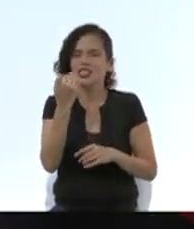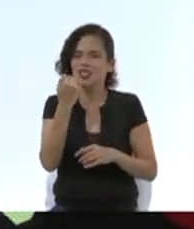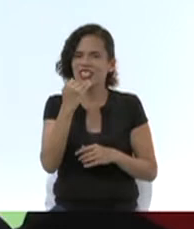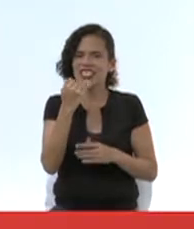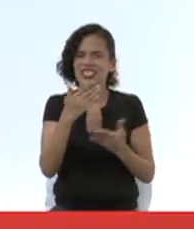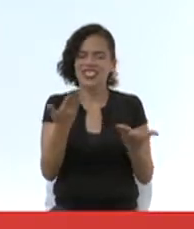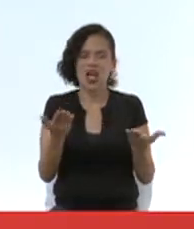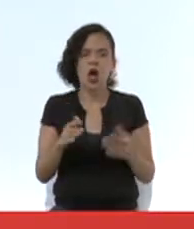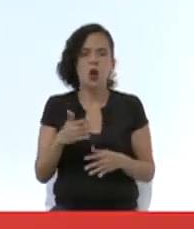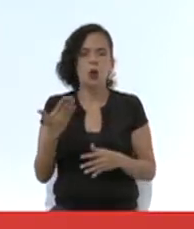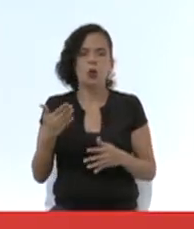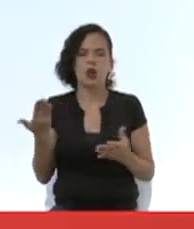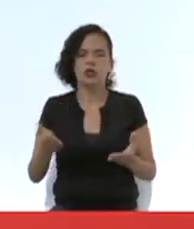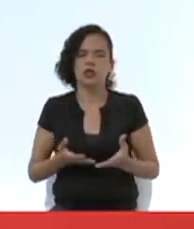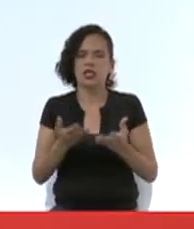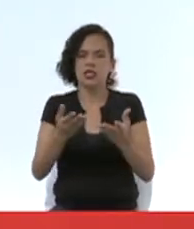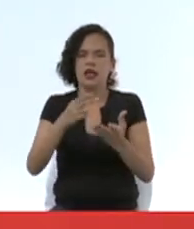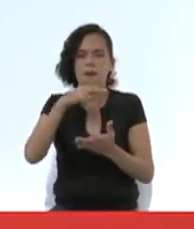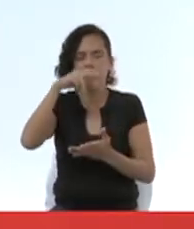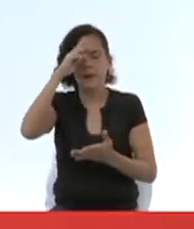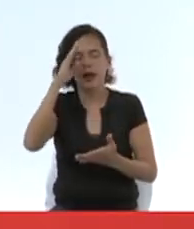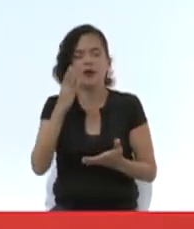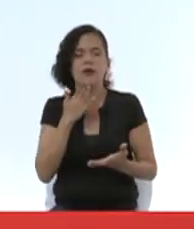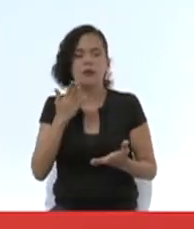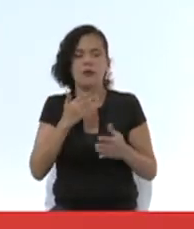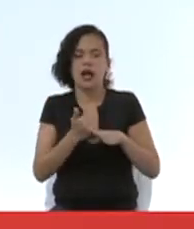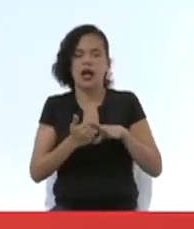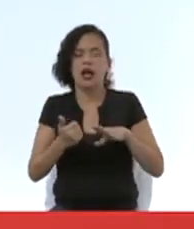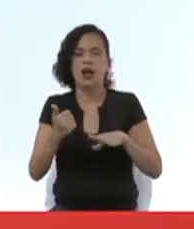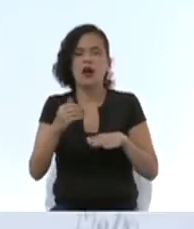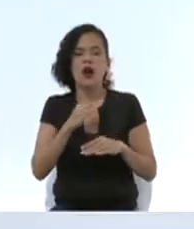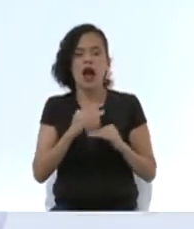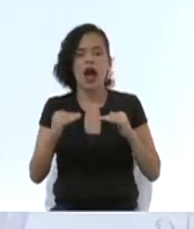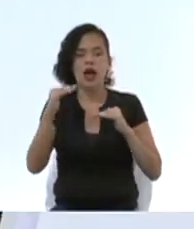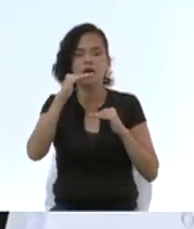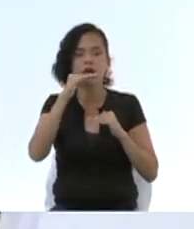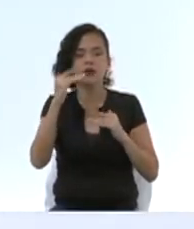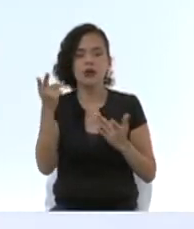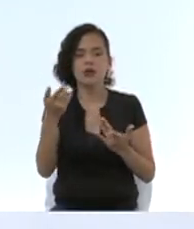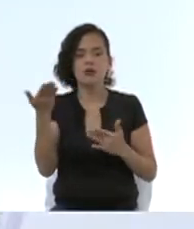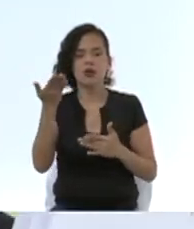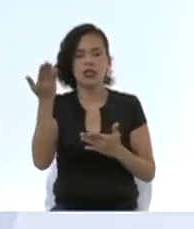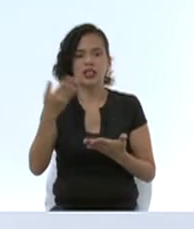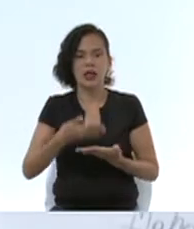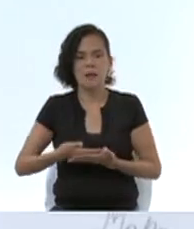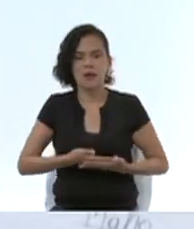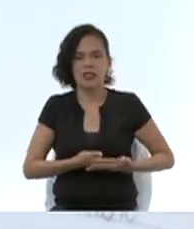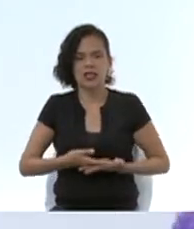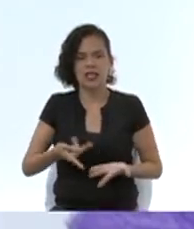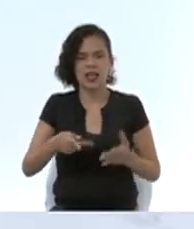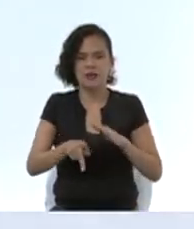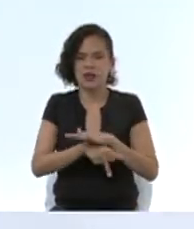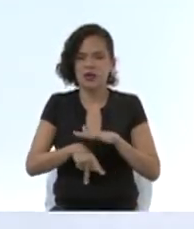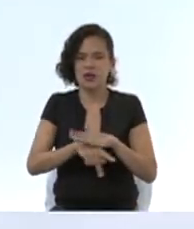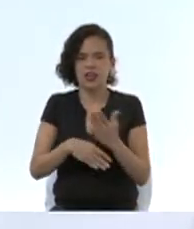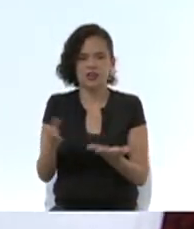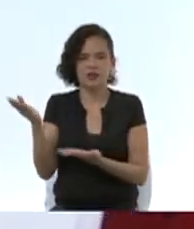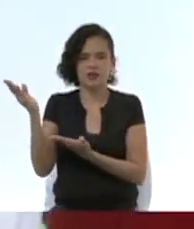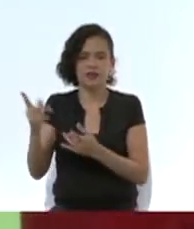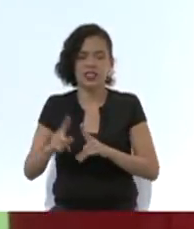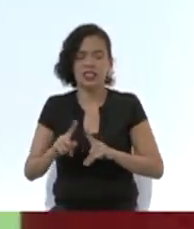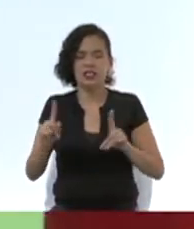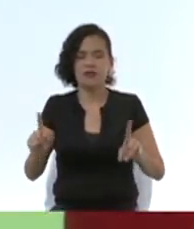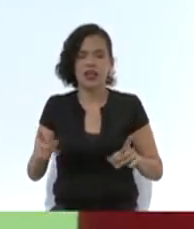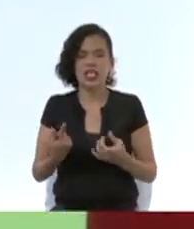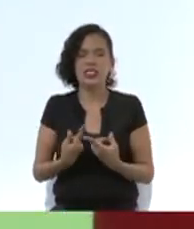le entrega a mamá, a papá, a los adultos significativos, miren, etapa maternal y etapa preescolar,